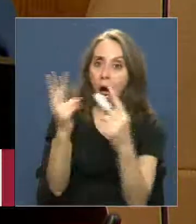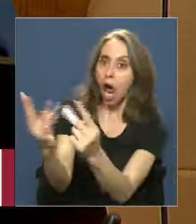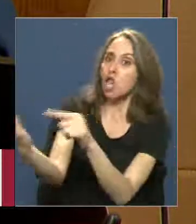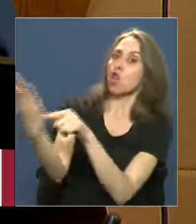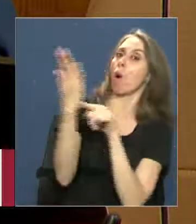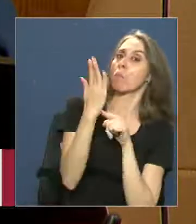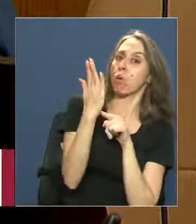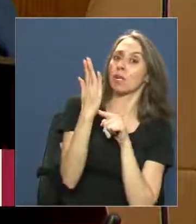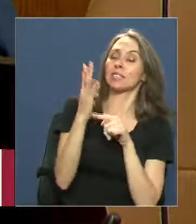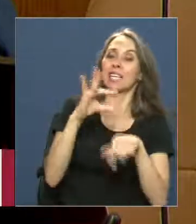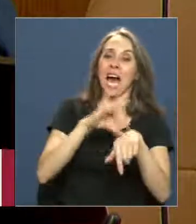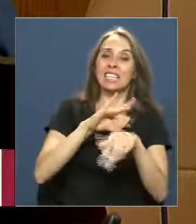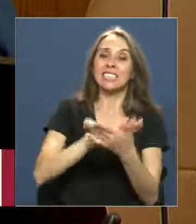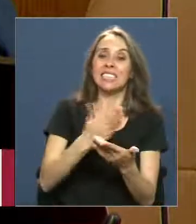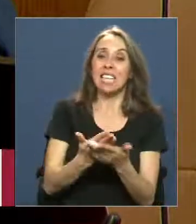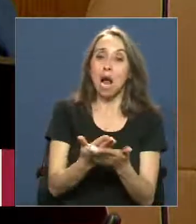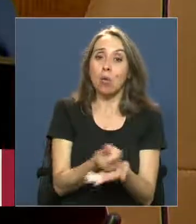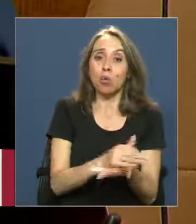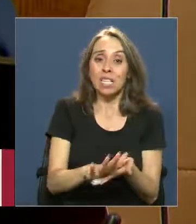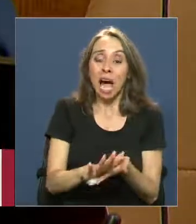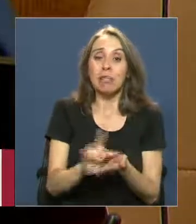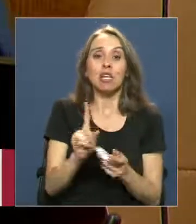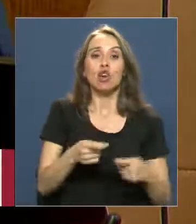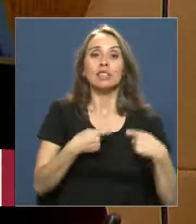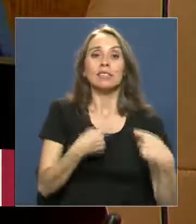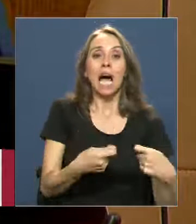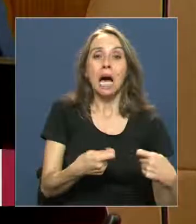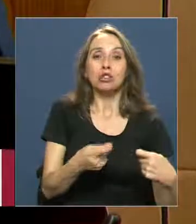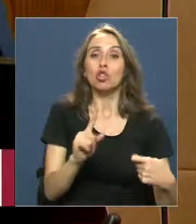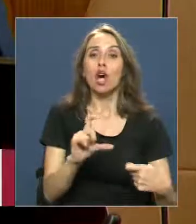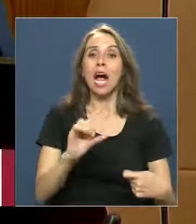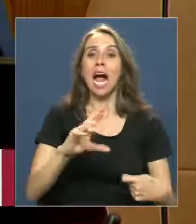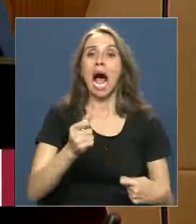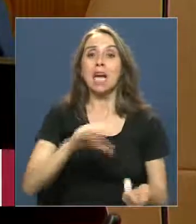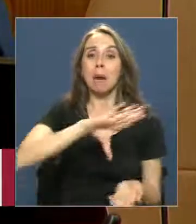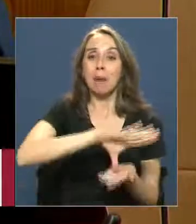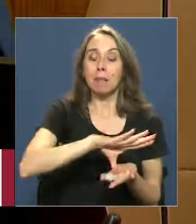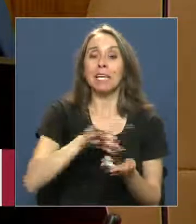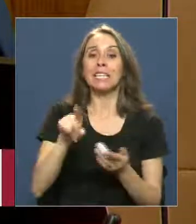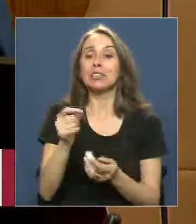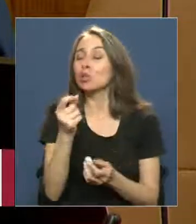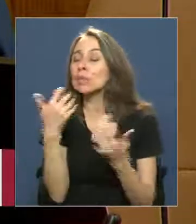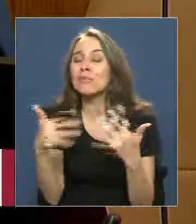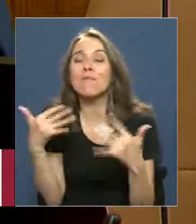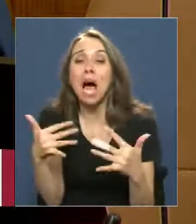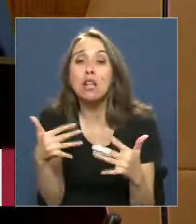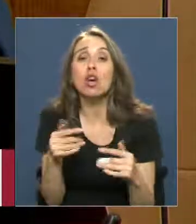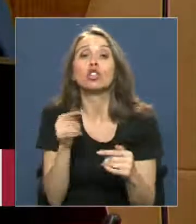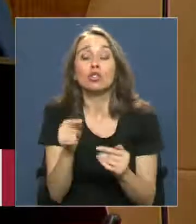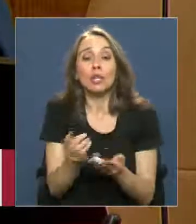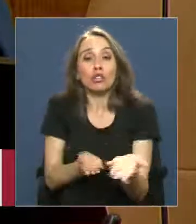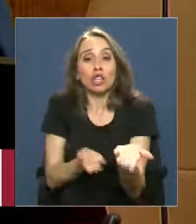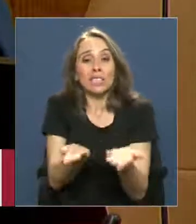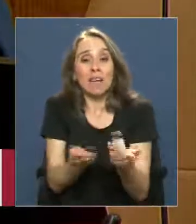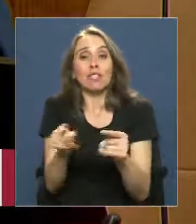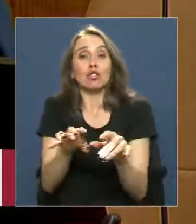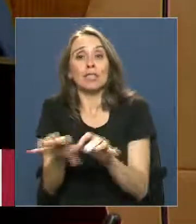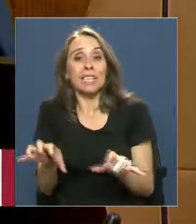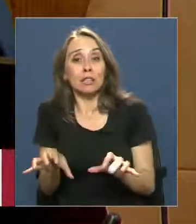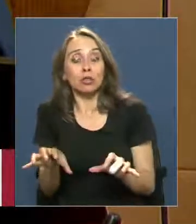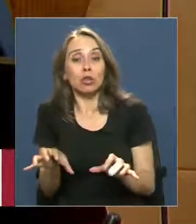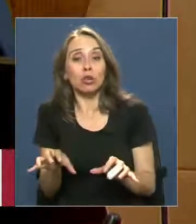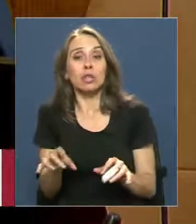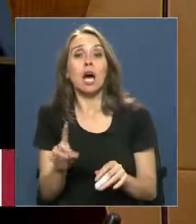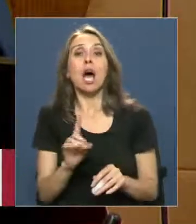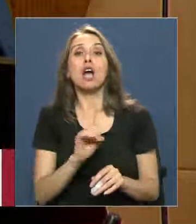son costos o cargas, sino bienes preciosos, y que este tipo de bienes y servicios tienen que estar fuera de